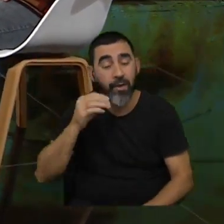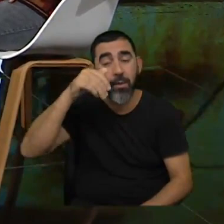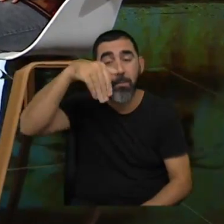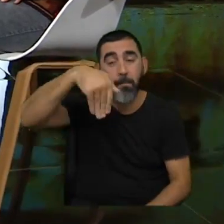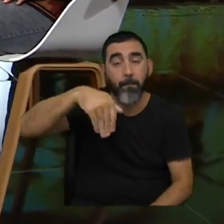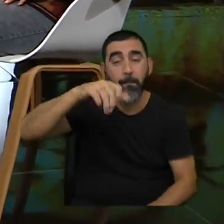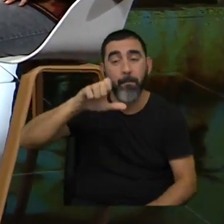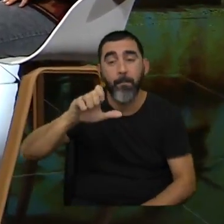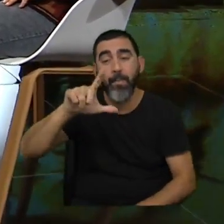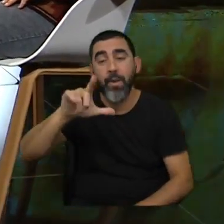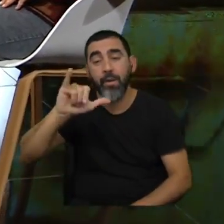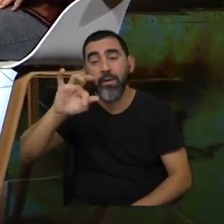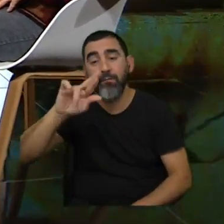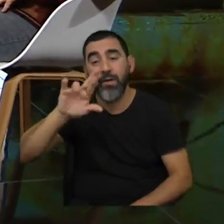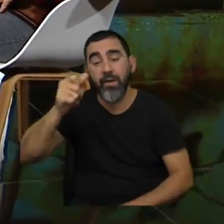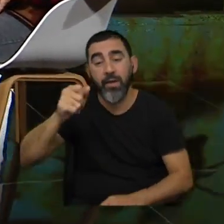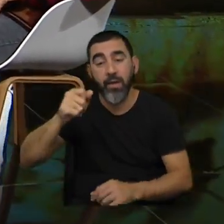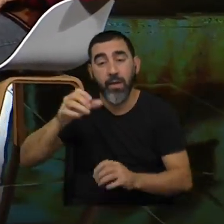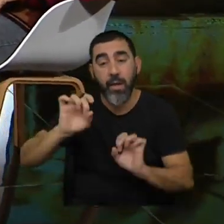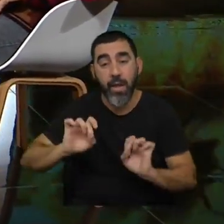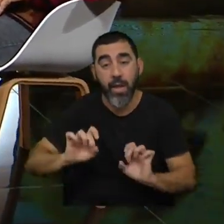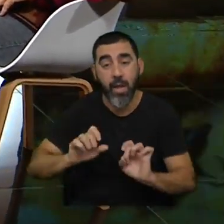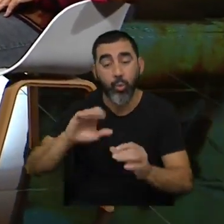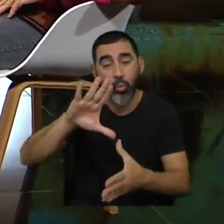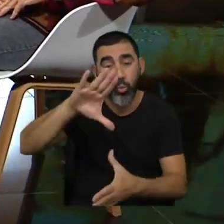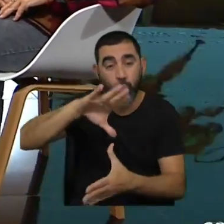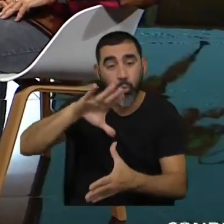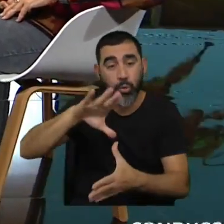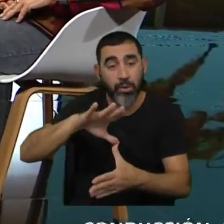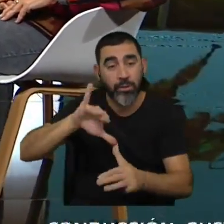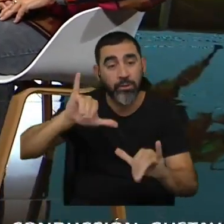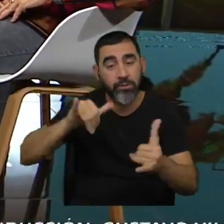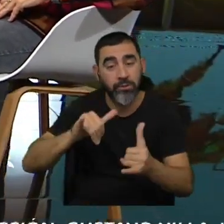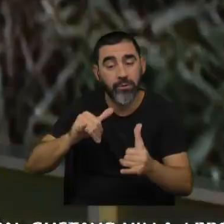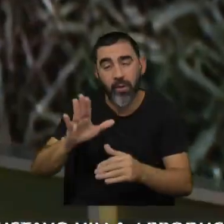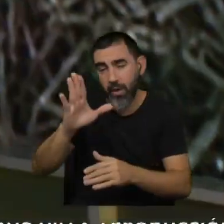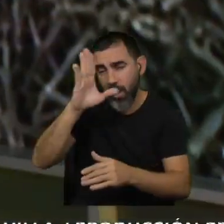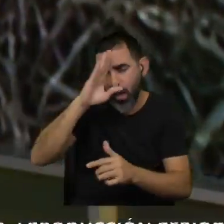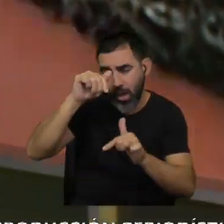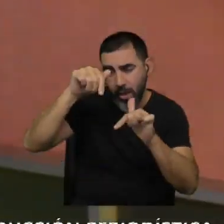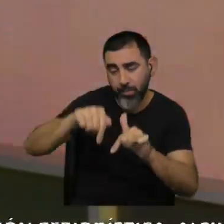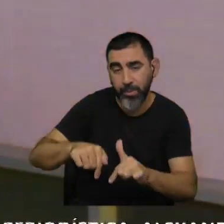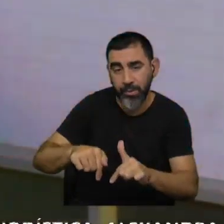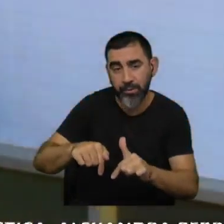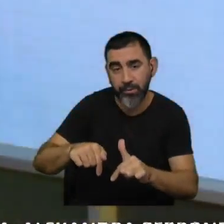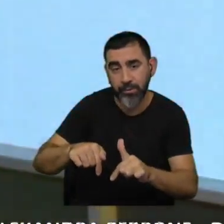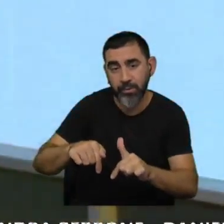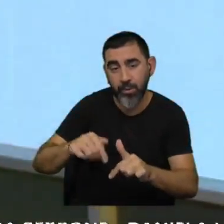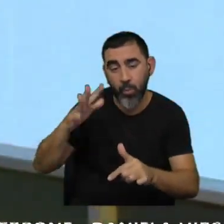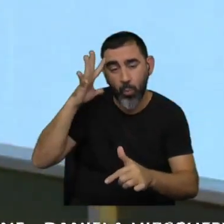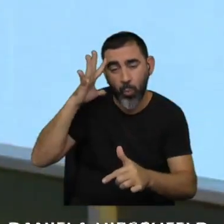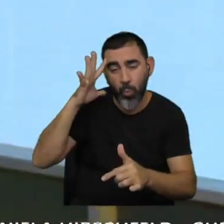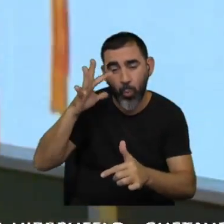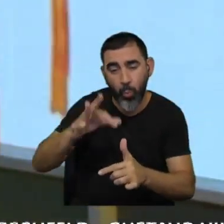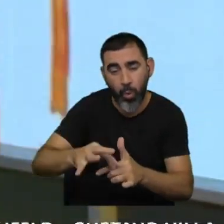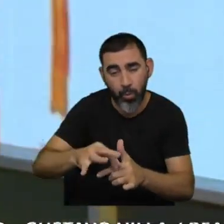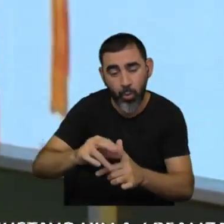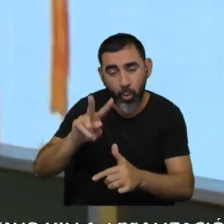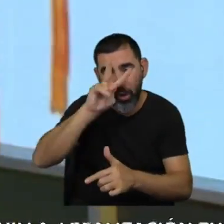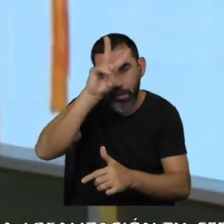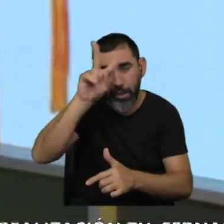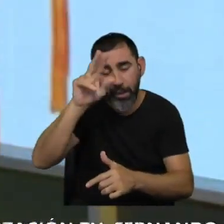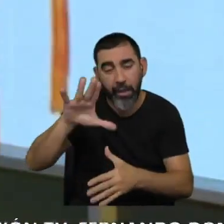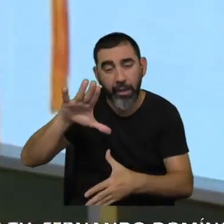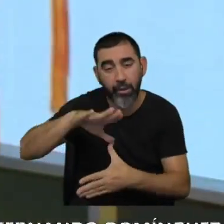melíferas que son nativas de América y que ya tenían una domesticación por parte de los pueblos originarios de América.